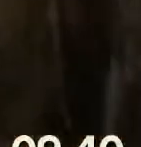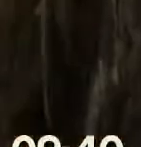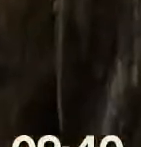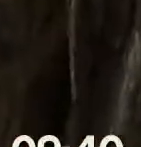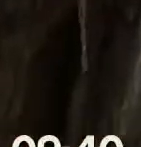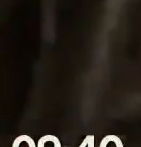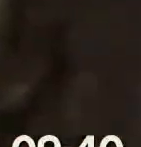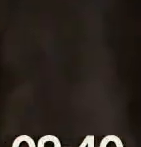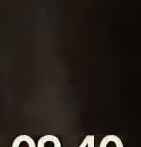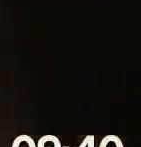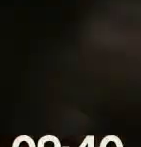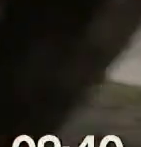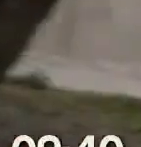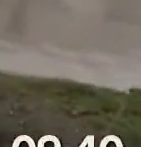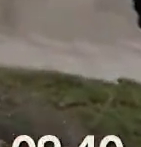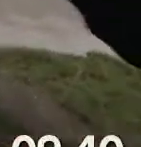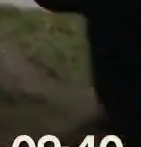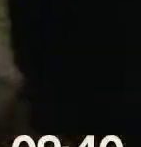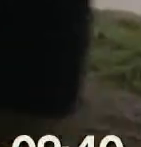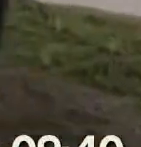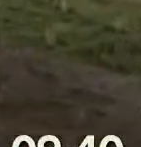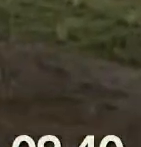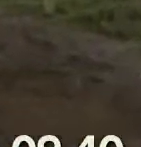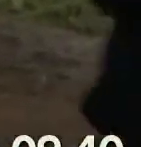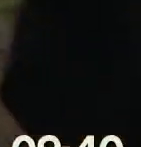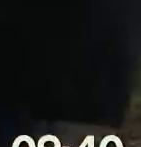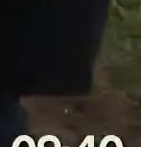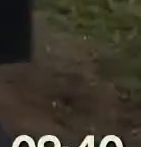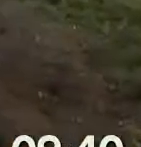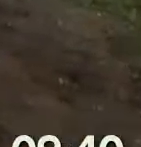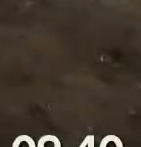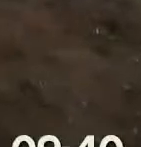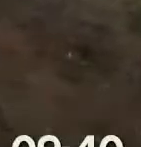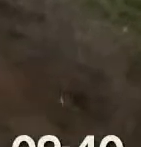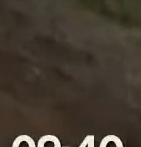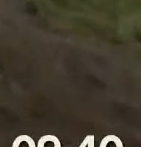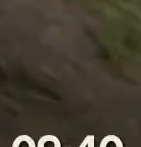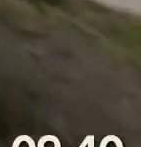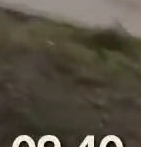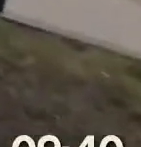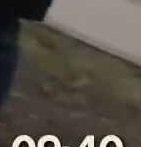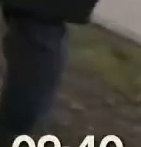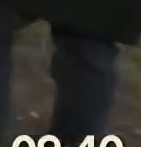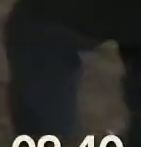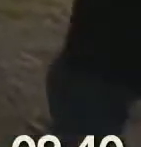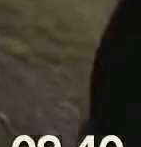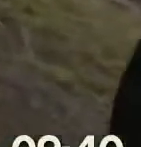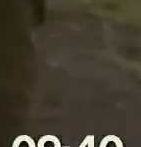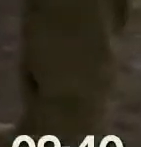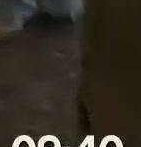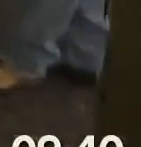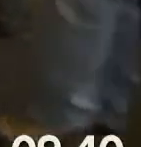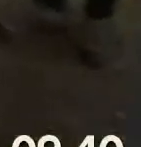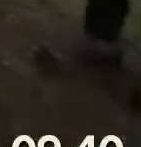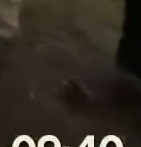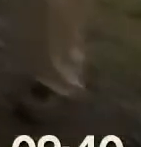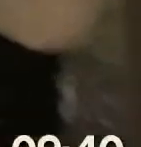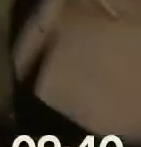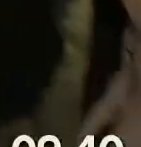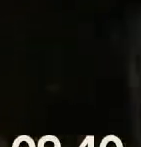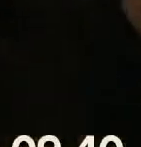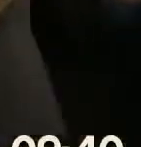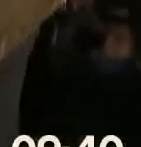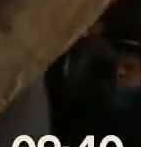Esa es la gran pregunta. Ya, pero tengo que dejar el micrófono en alguna parte, así que... ¿Ah? Ya, va tú primero, yo... No, tú, yo te